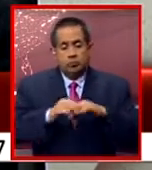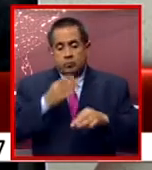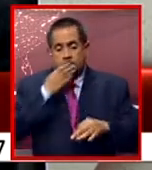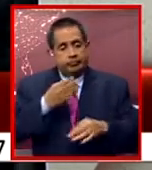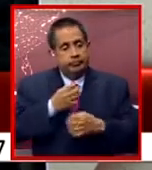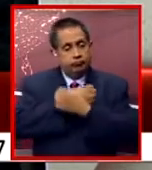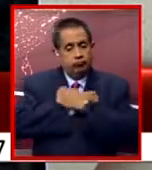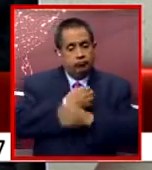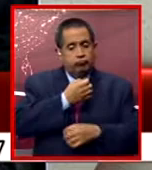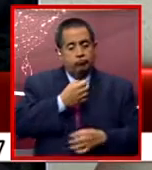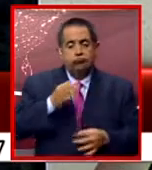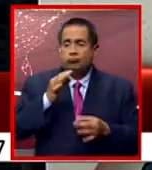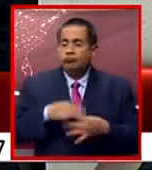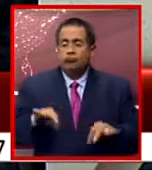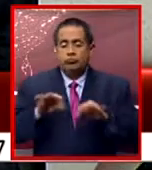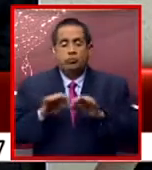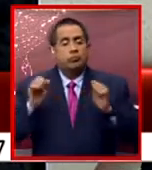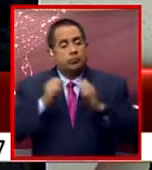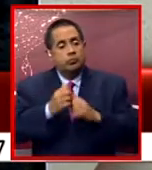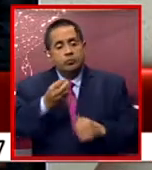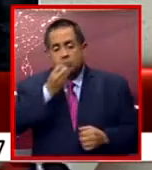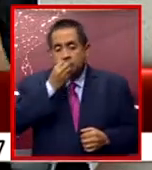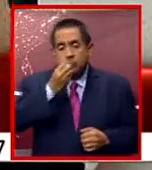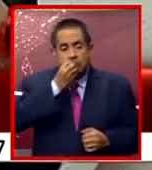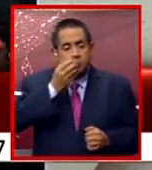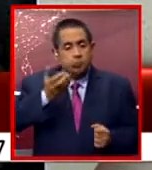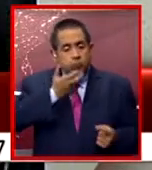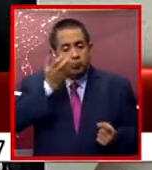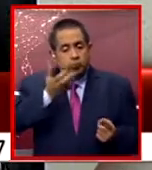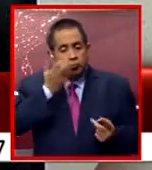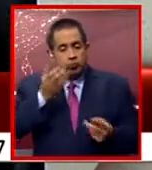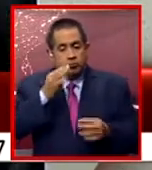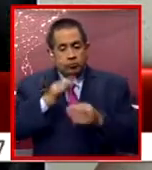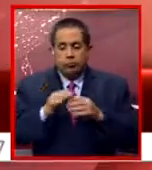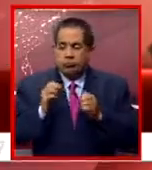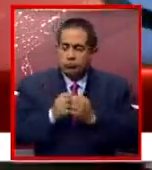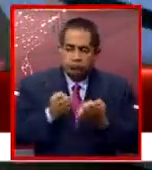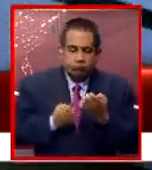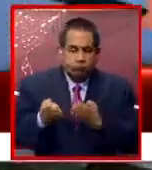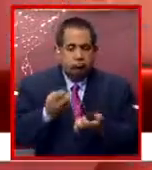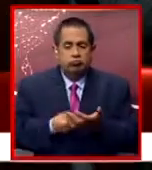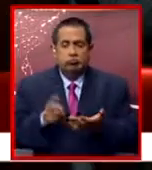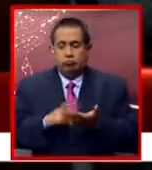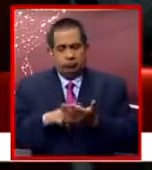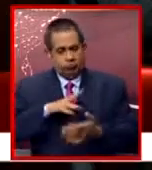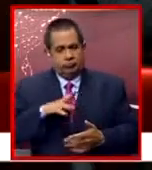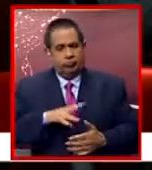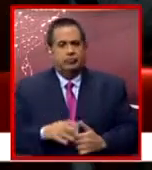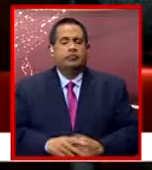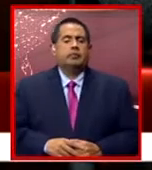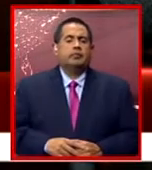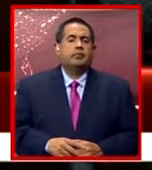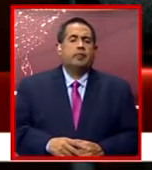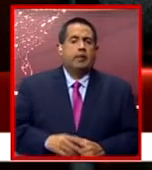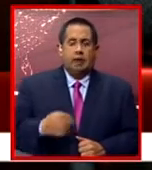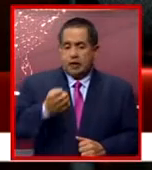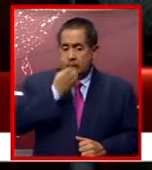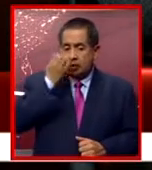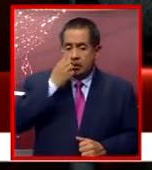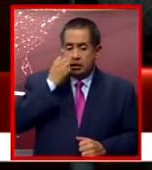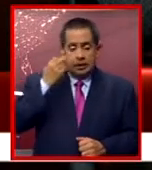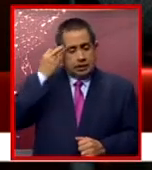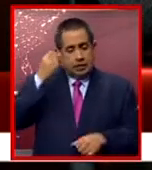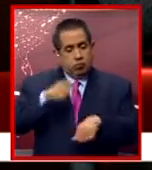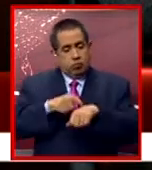educación saludable, incluyendo hábitos alimenticios, pero también de ejercicio. Las escuelas de tiempo